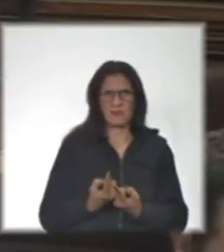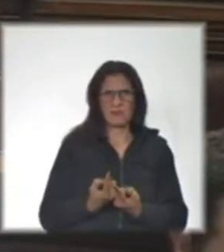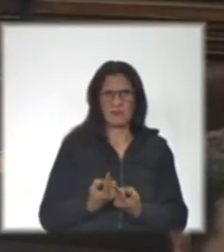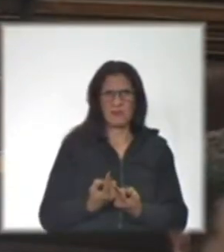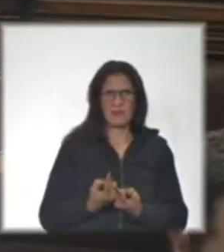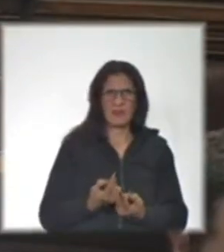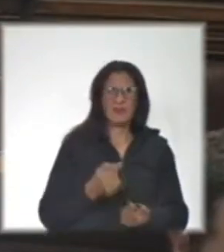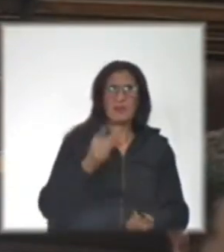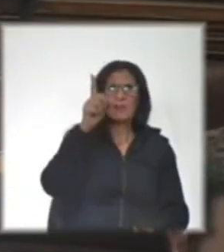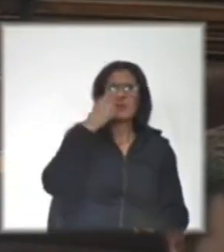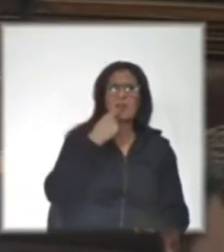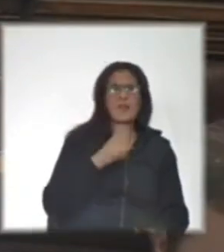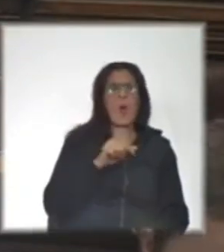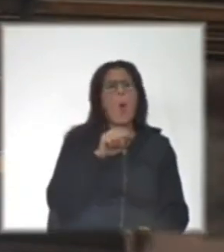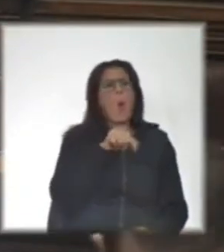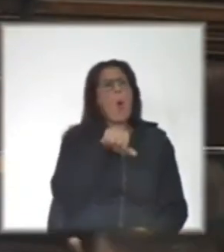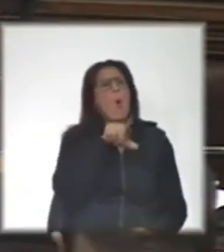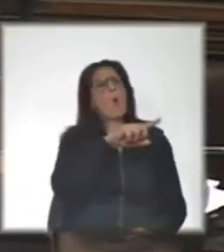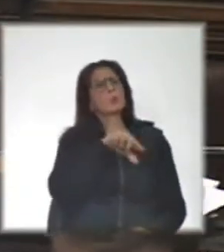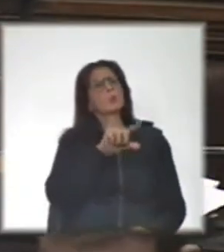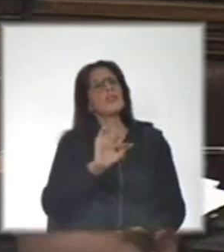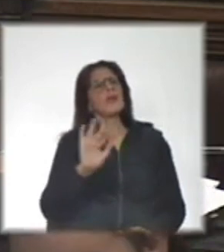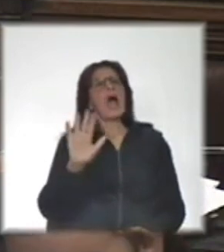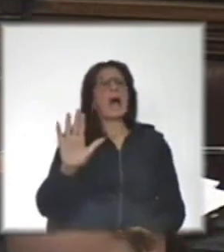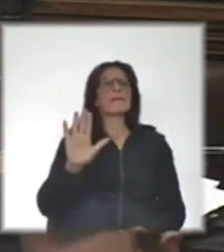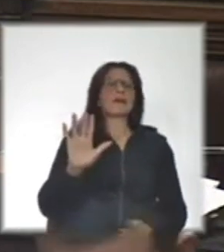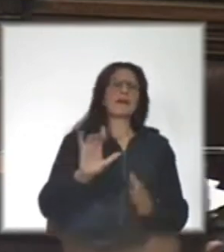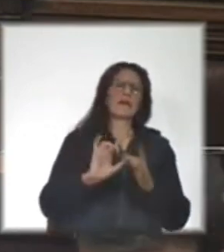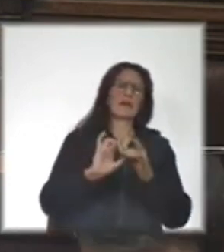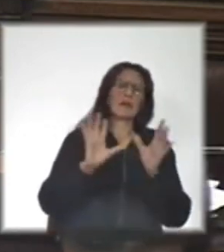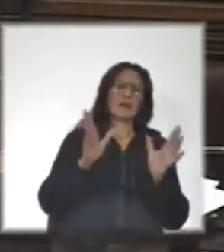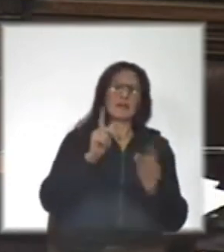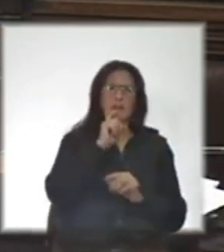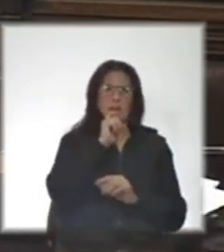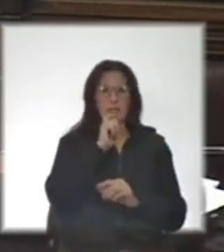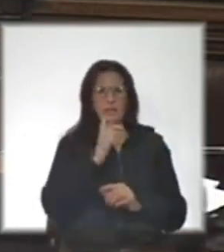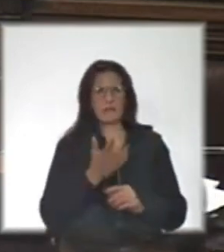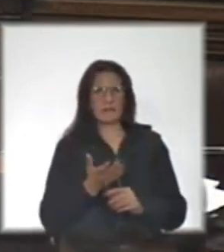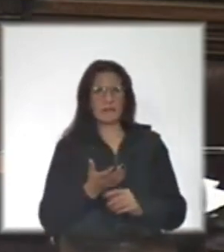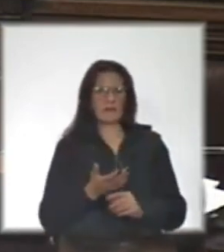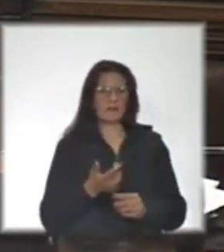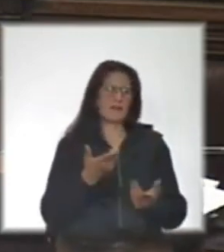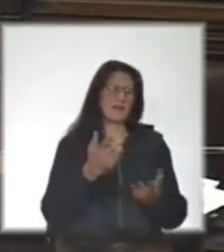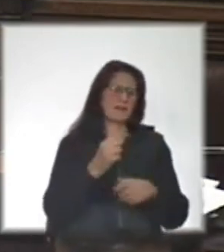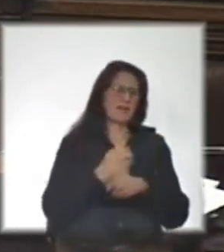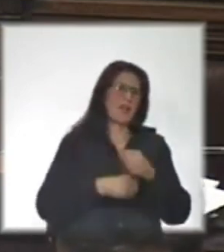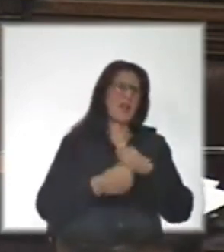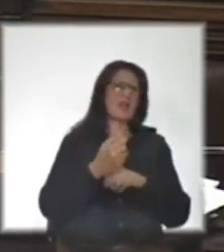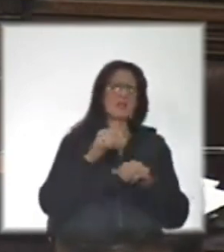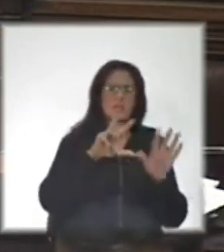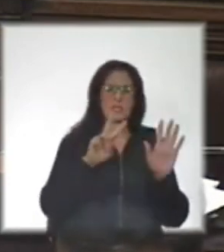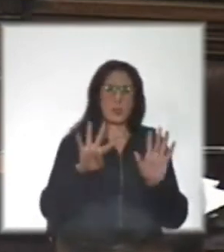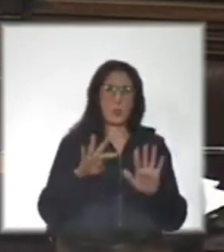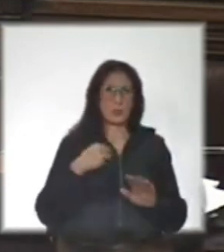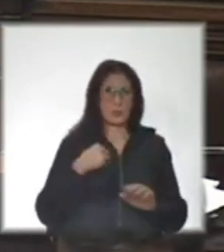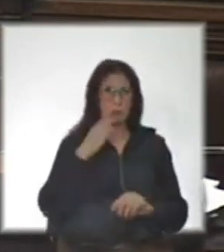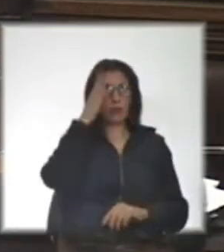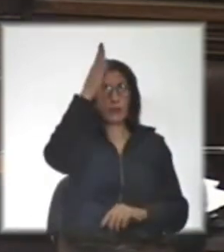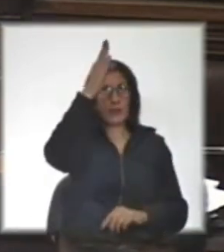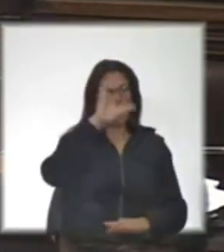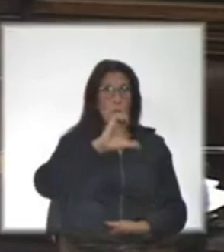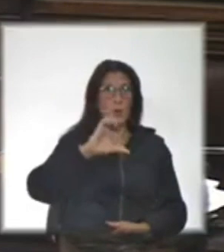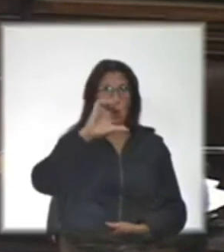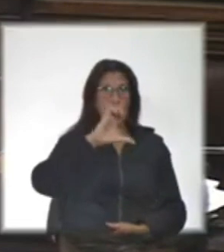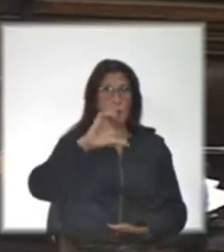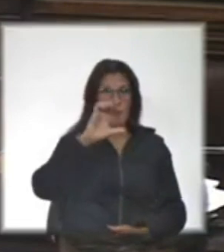Y nos viene a decir, ustedes amenazan la libertad de prensa. Yo en el año 89 estuve en Europa, presidente.